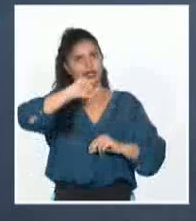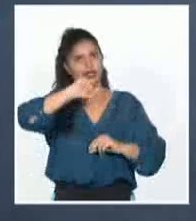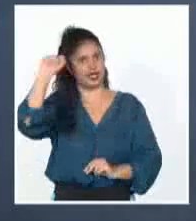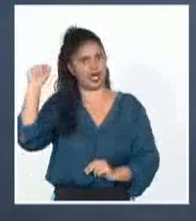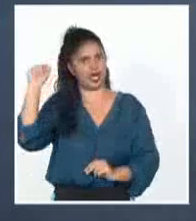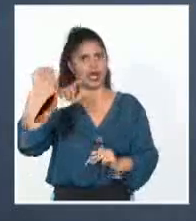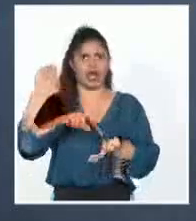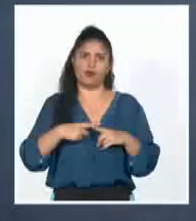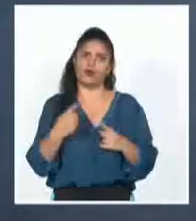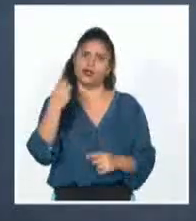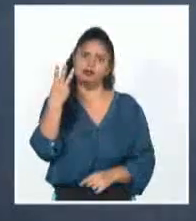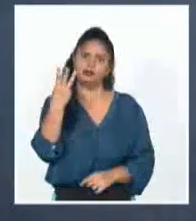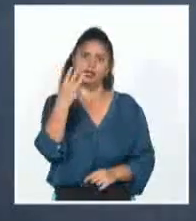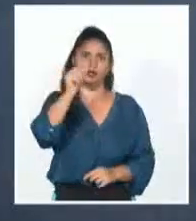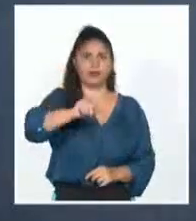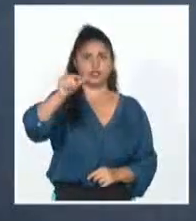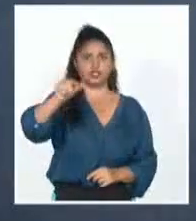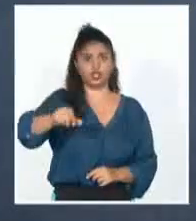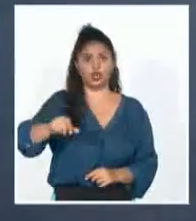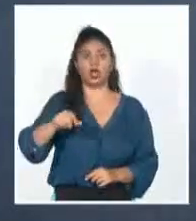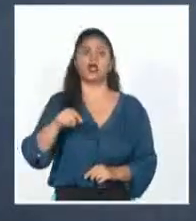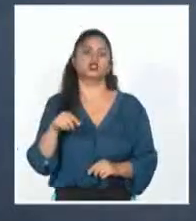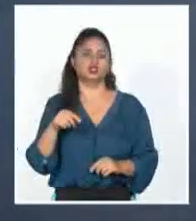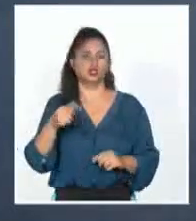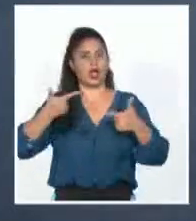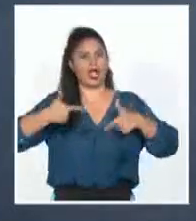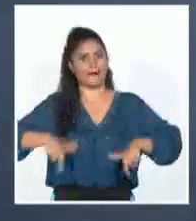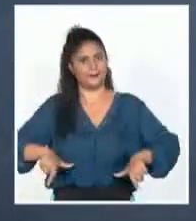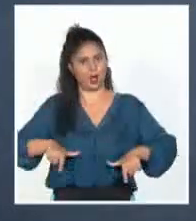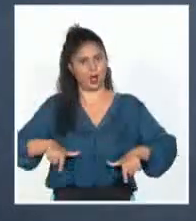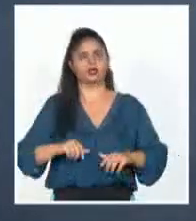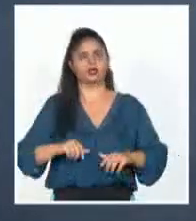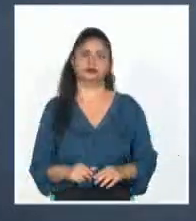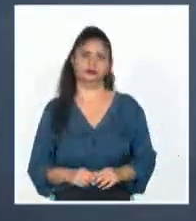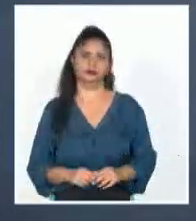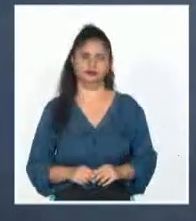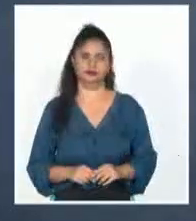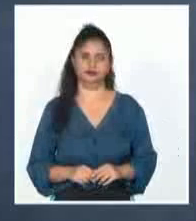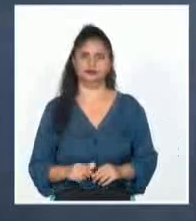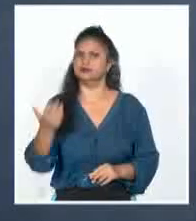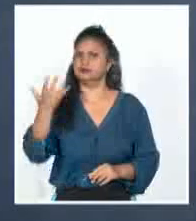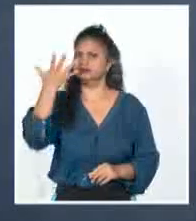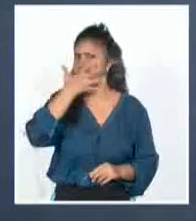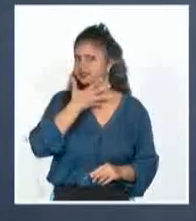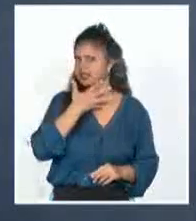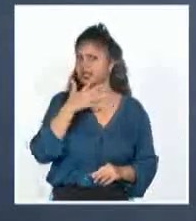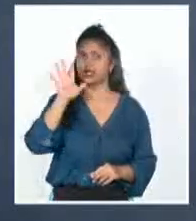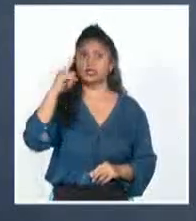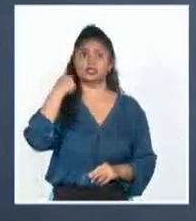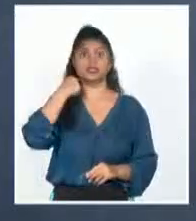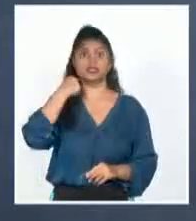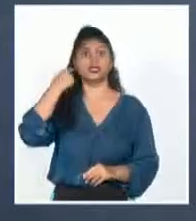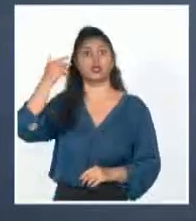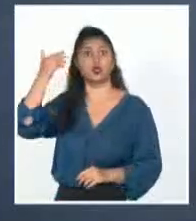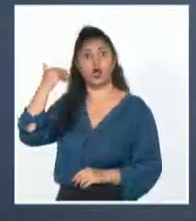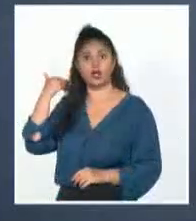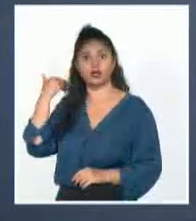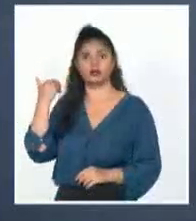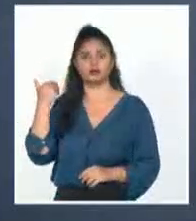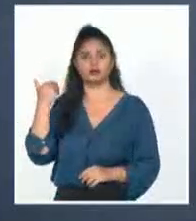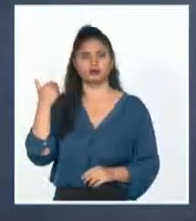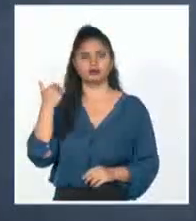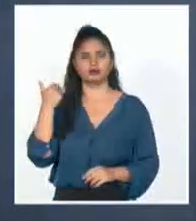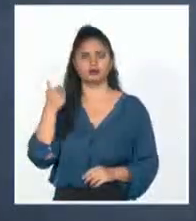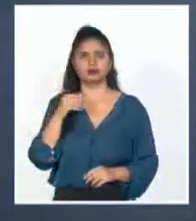3 atletas que son campeones centroamericanos de Barranquilla hace 5 años. Me refiero a Calabaza, así se le conoce en la